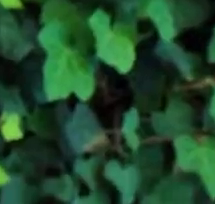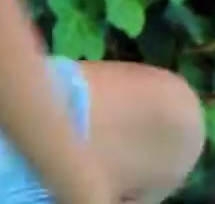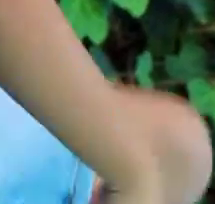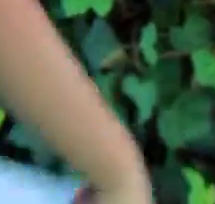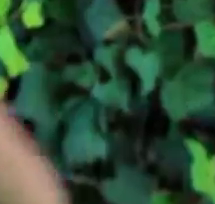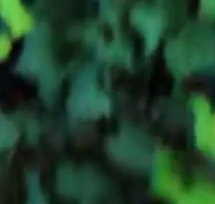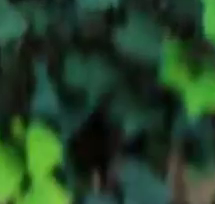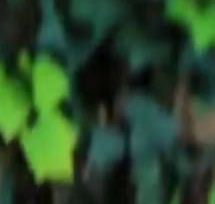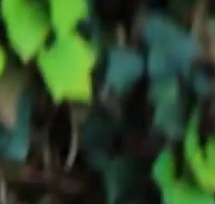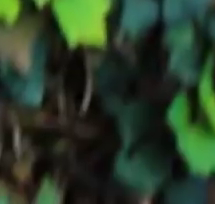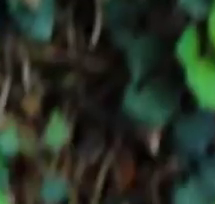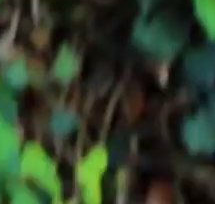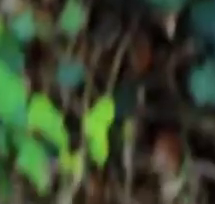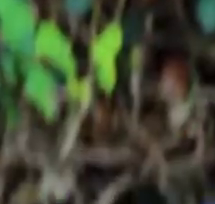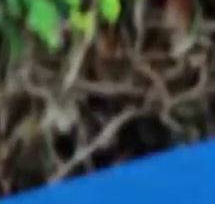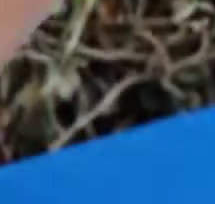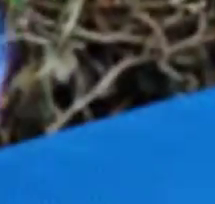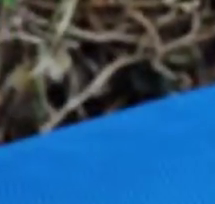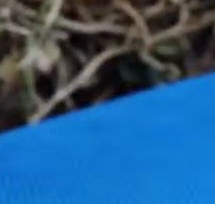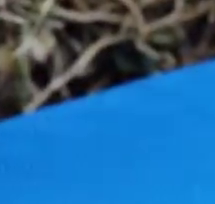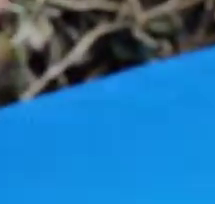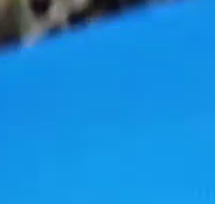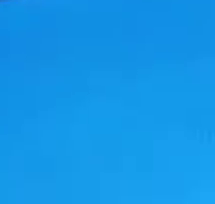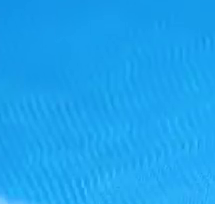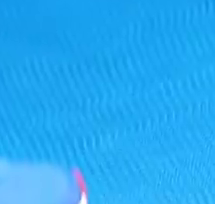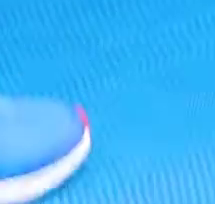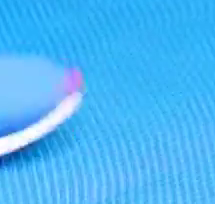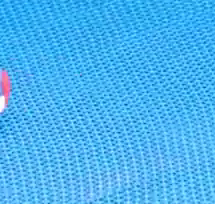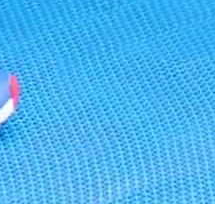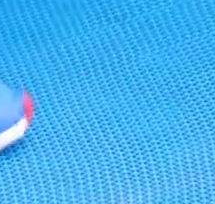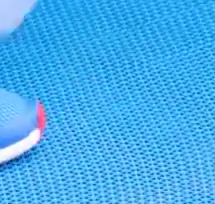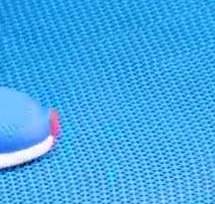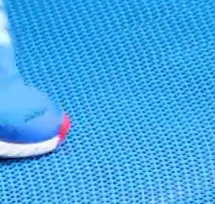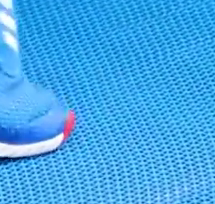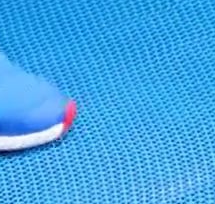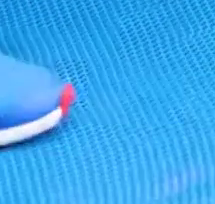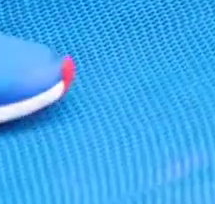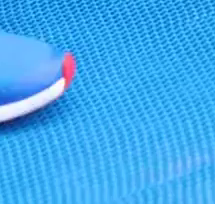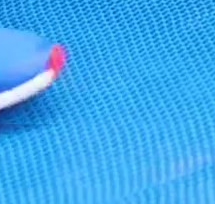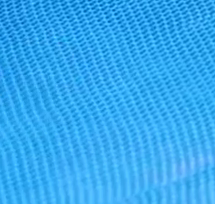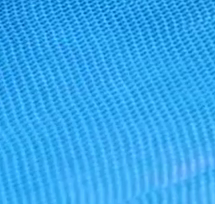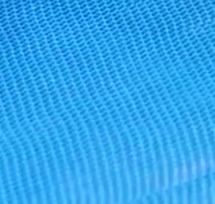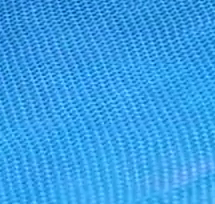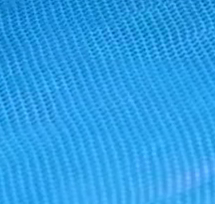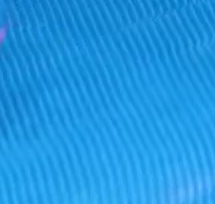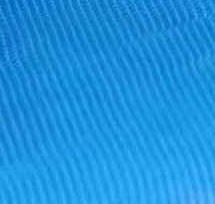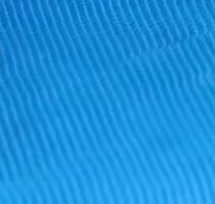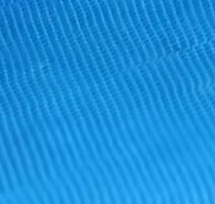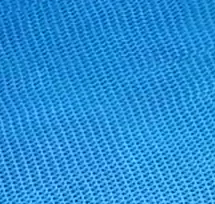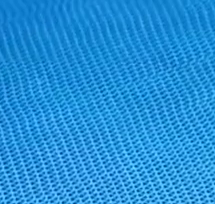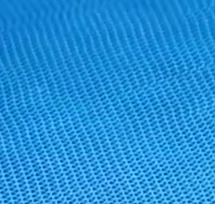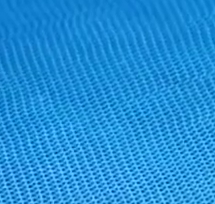mano del mismo pie. Bien, bien.